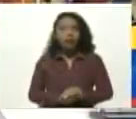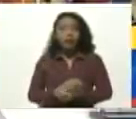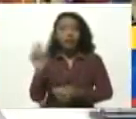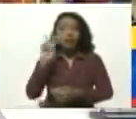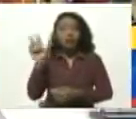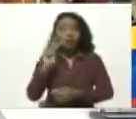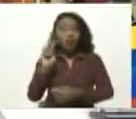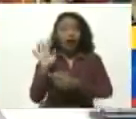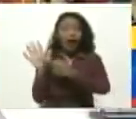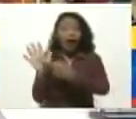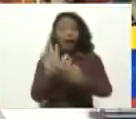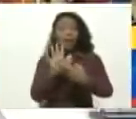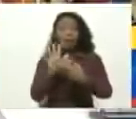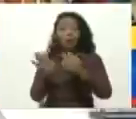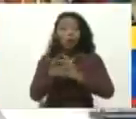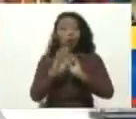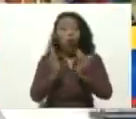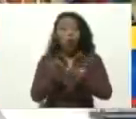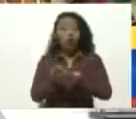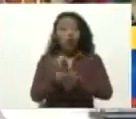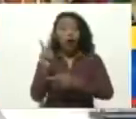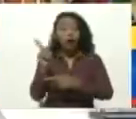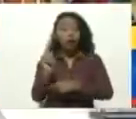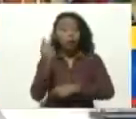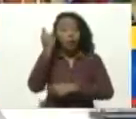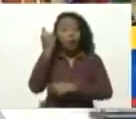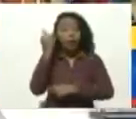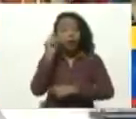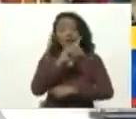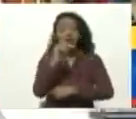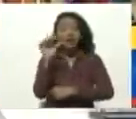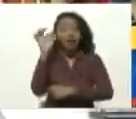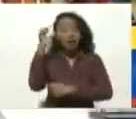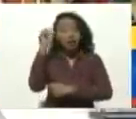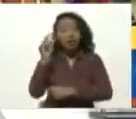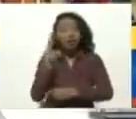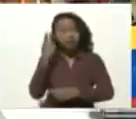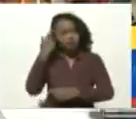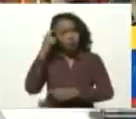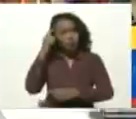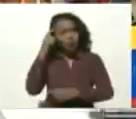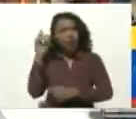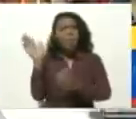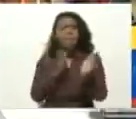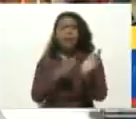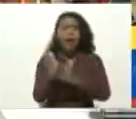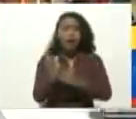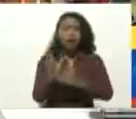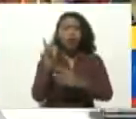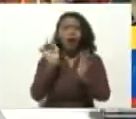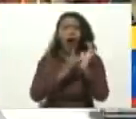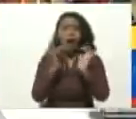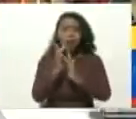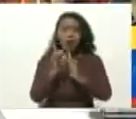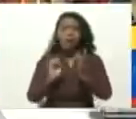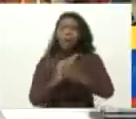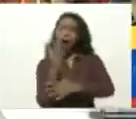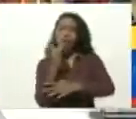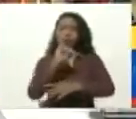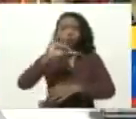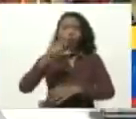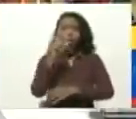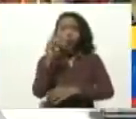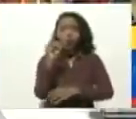Venezuela fue ejemplo en el mundo aquellos primeros 100 días, ¿se acuerdan? Marzo, abril, mayo, casi junio,